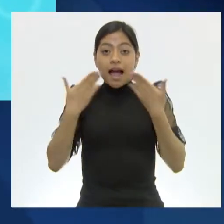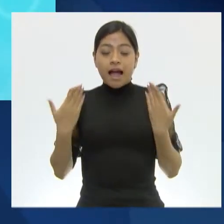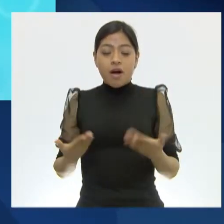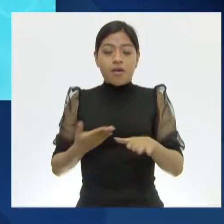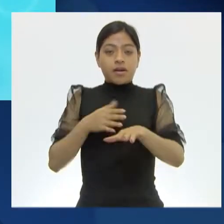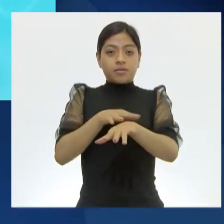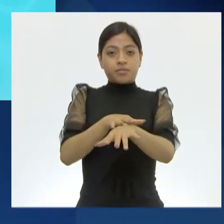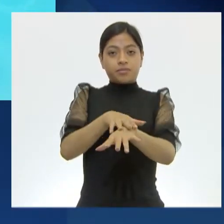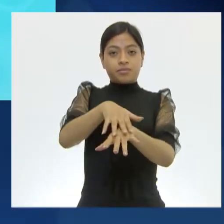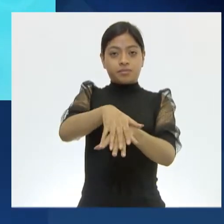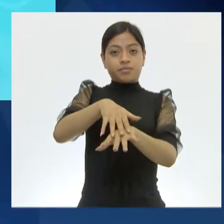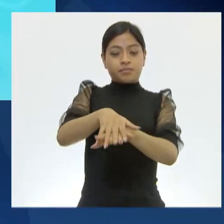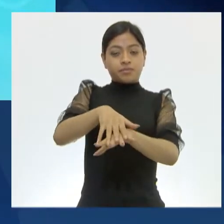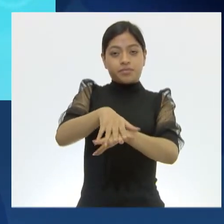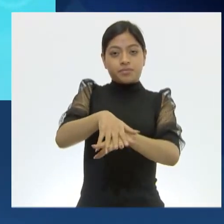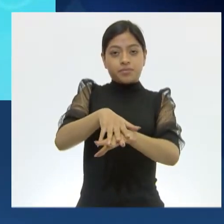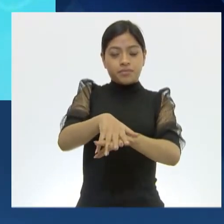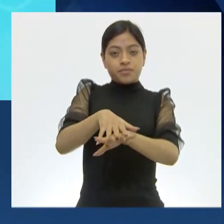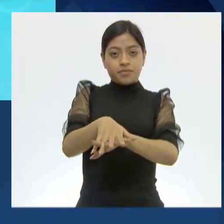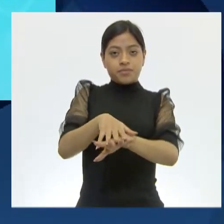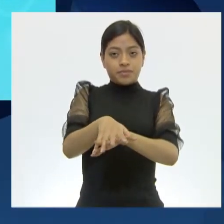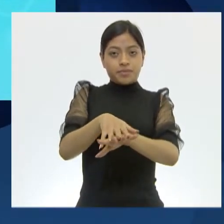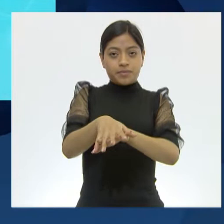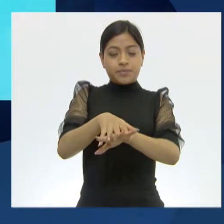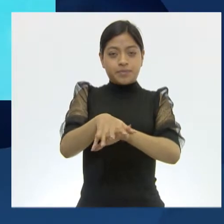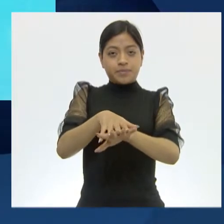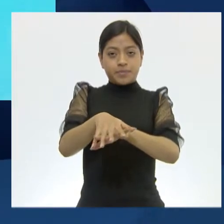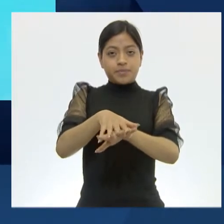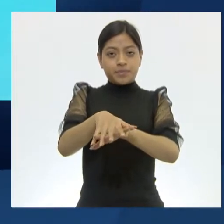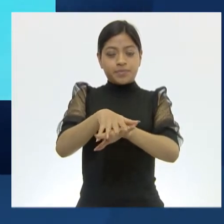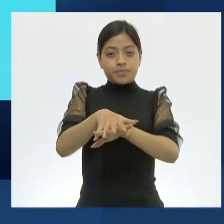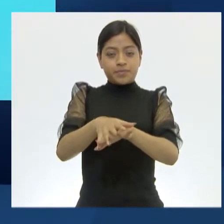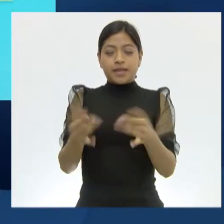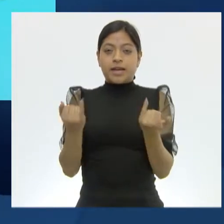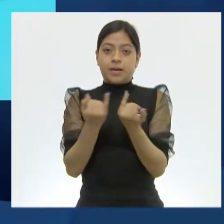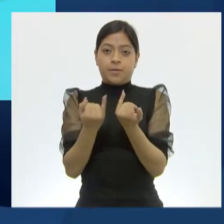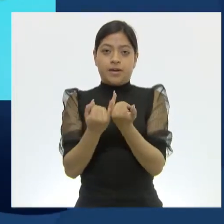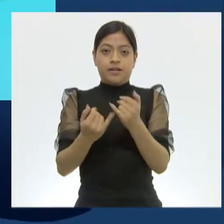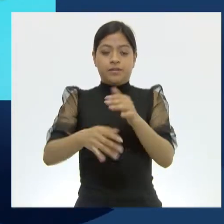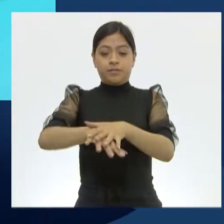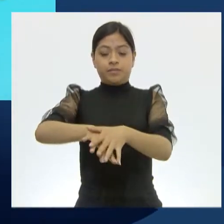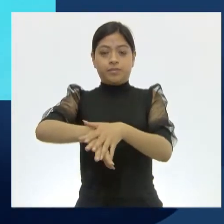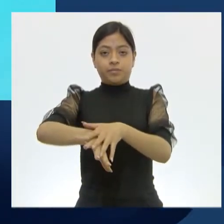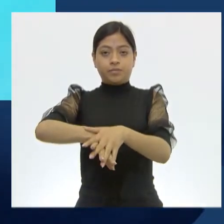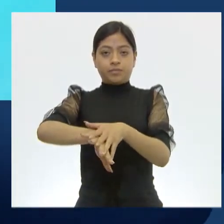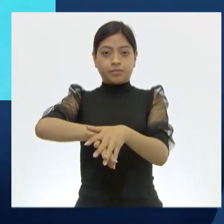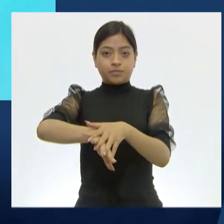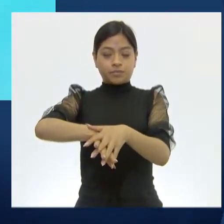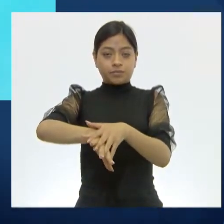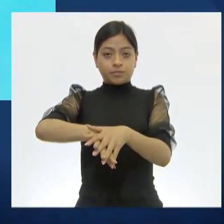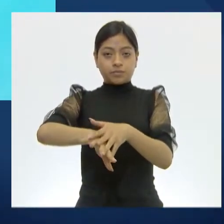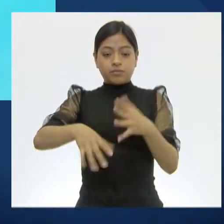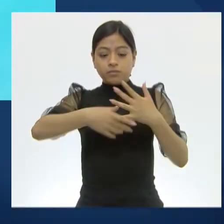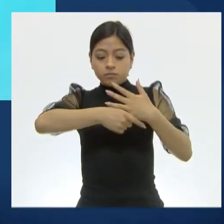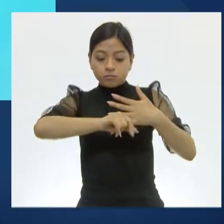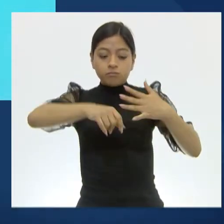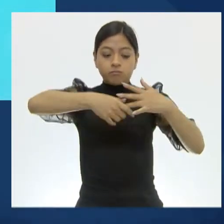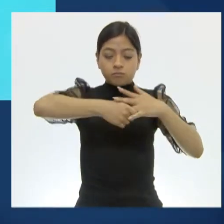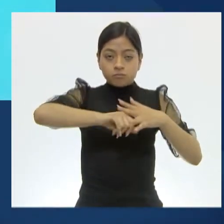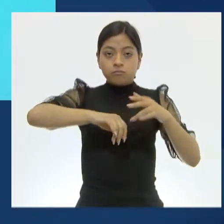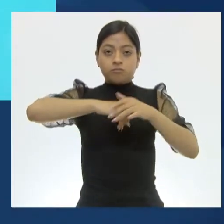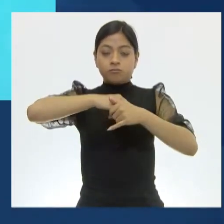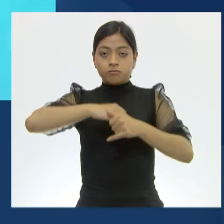de una de tus manos contra el dorso de la otra, entrelazando los dedos. Repite lo mismo con la otra mano. Frota los